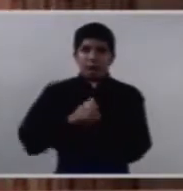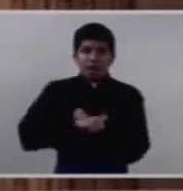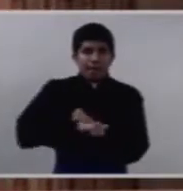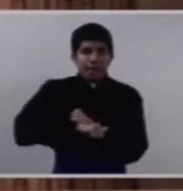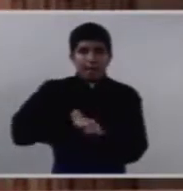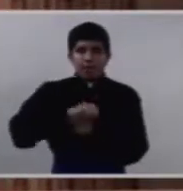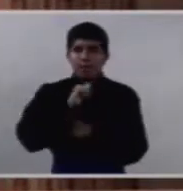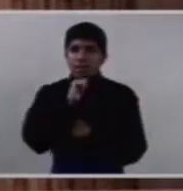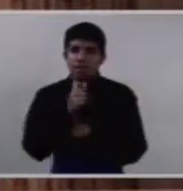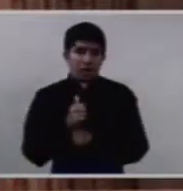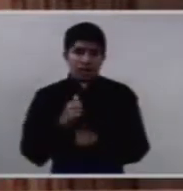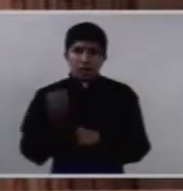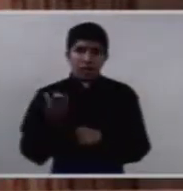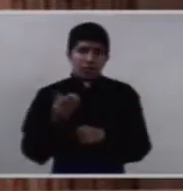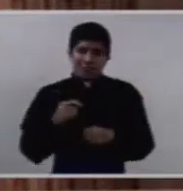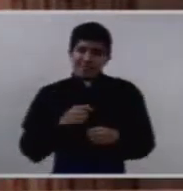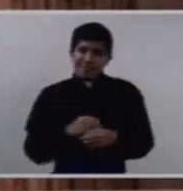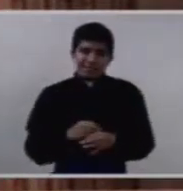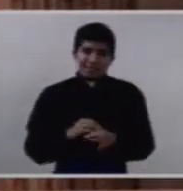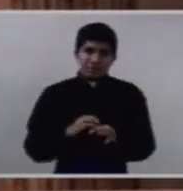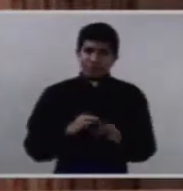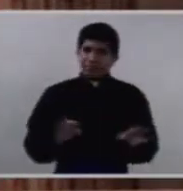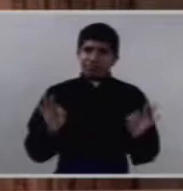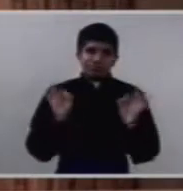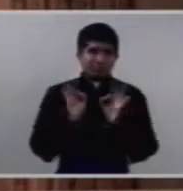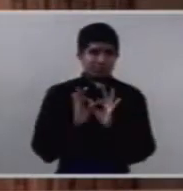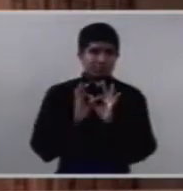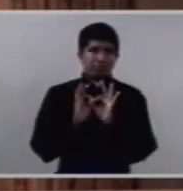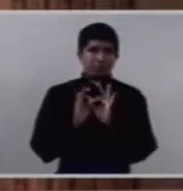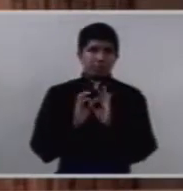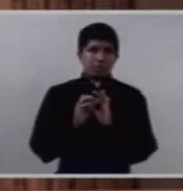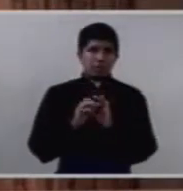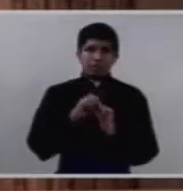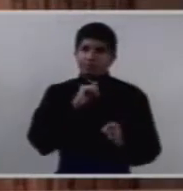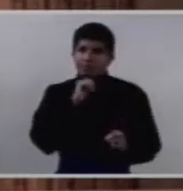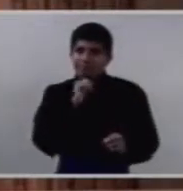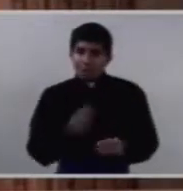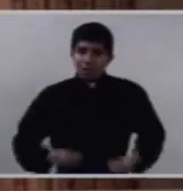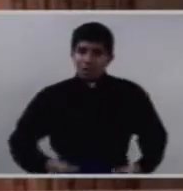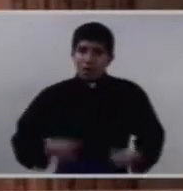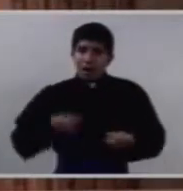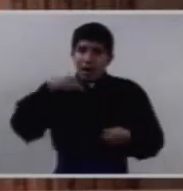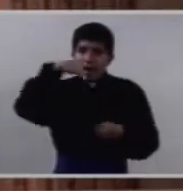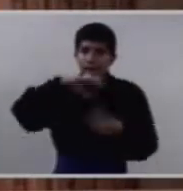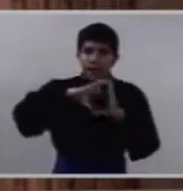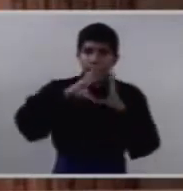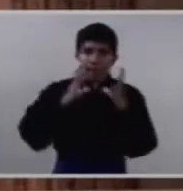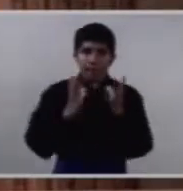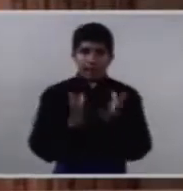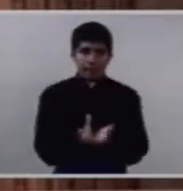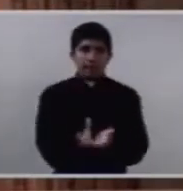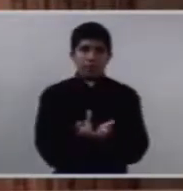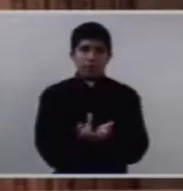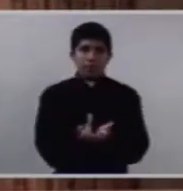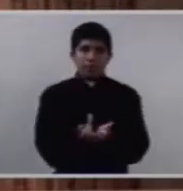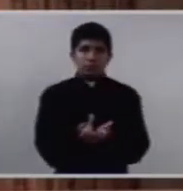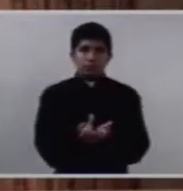absoluto, nada de lo que vivimos aquí en el mundo es